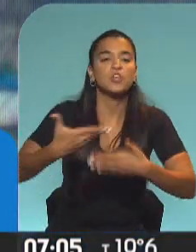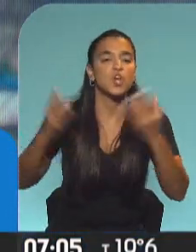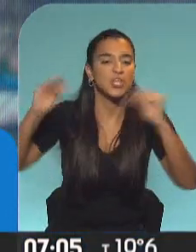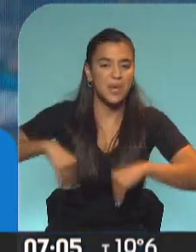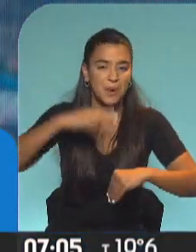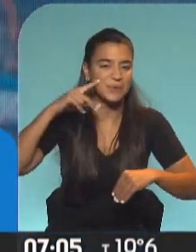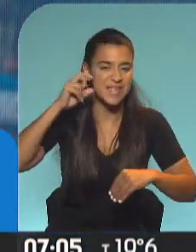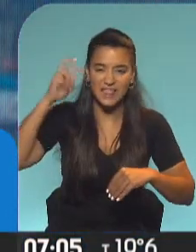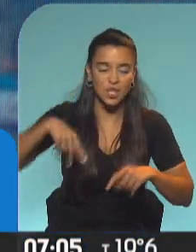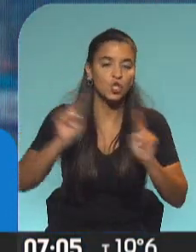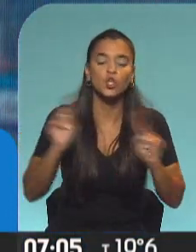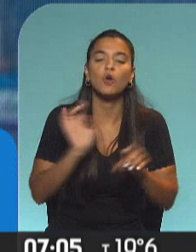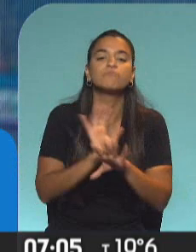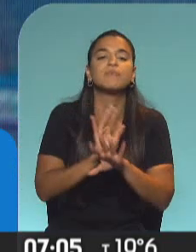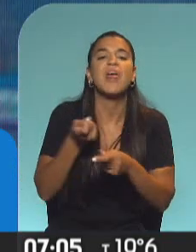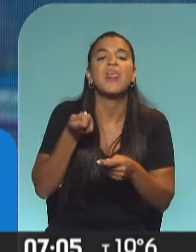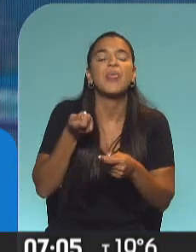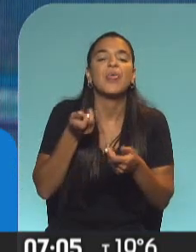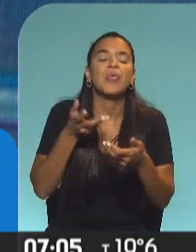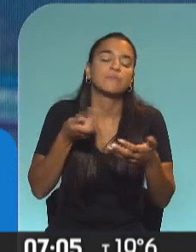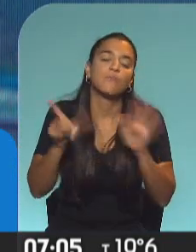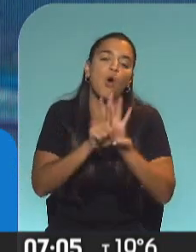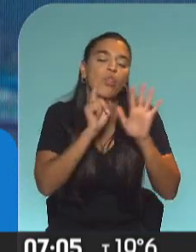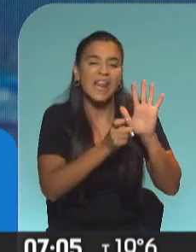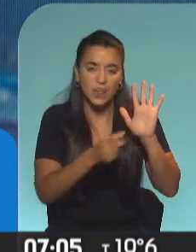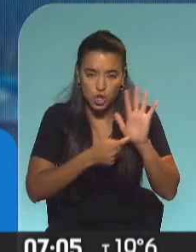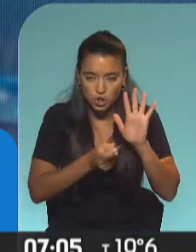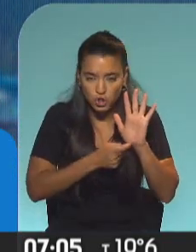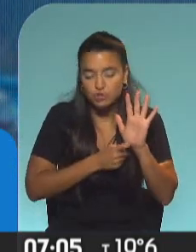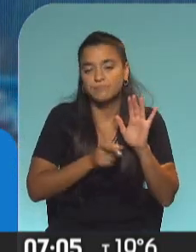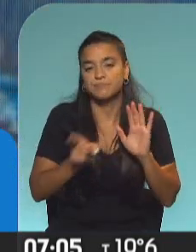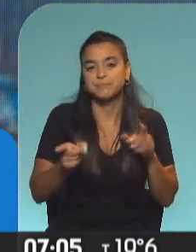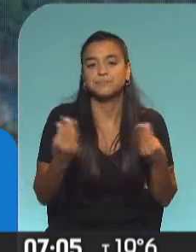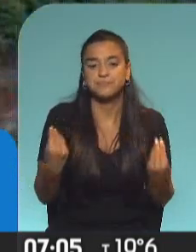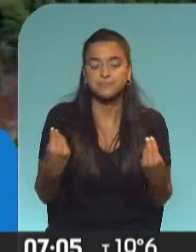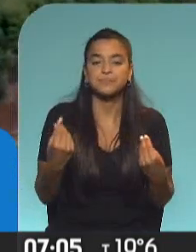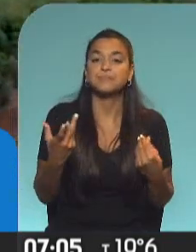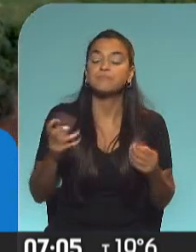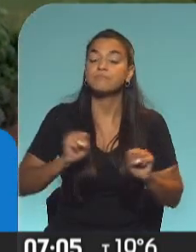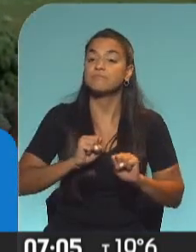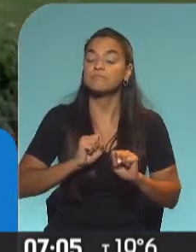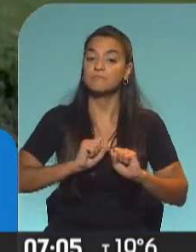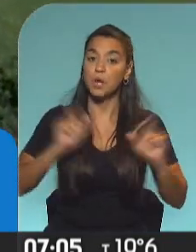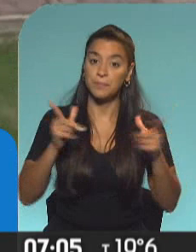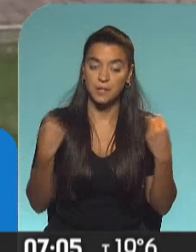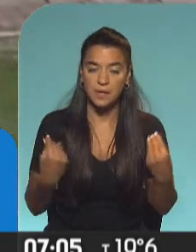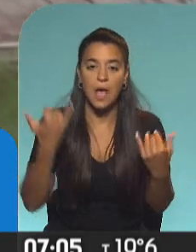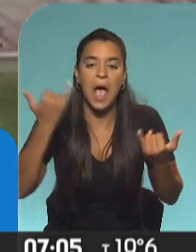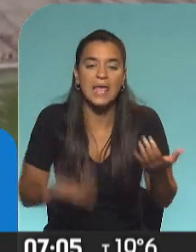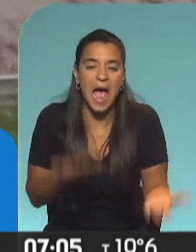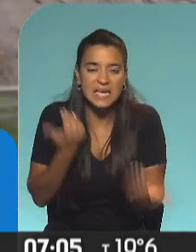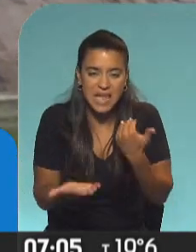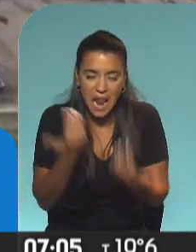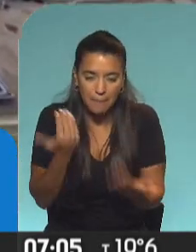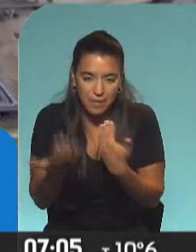de Vicentín, sino con los presuntos delitos cometidos en el contexto de esa quiebra de ayer. Sorpresivamente hubo una serie de allanamientos